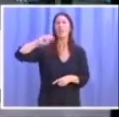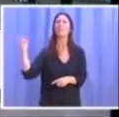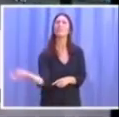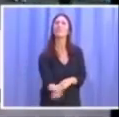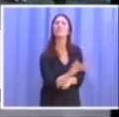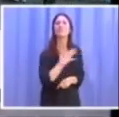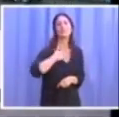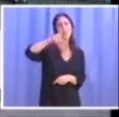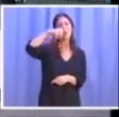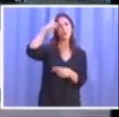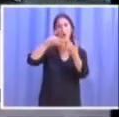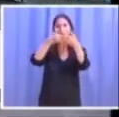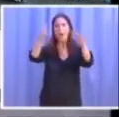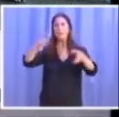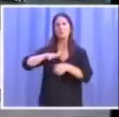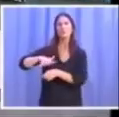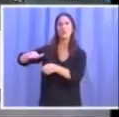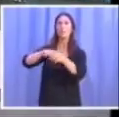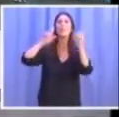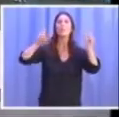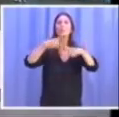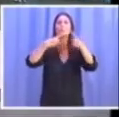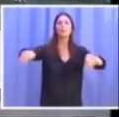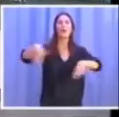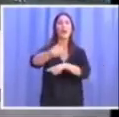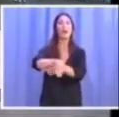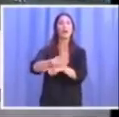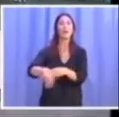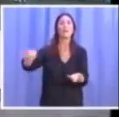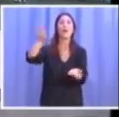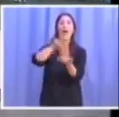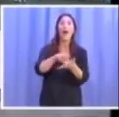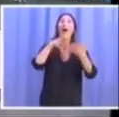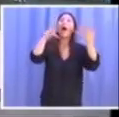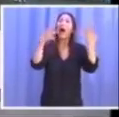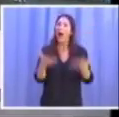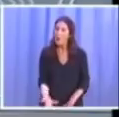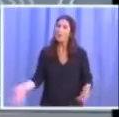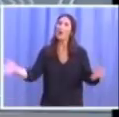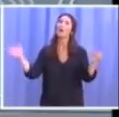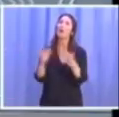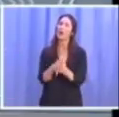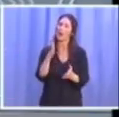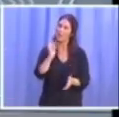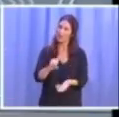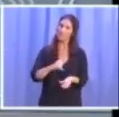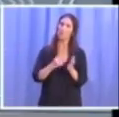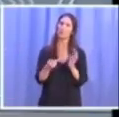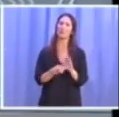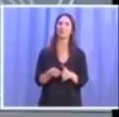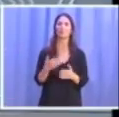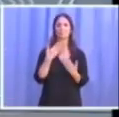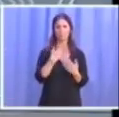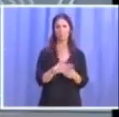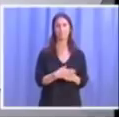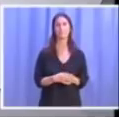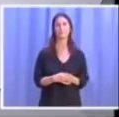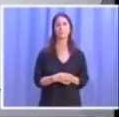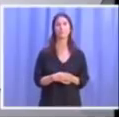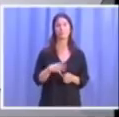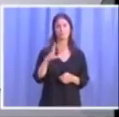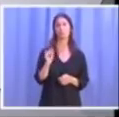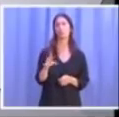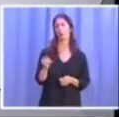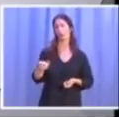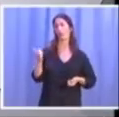en la cultura, minutos, apertura de espacios, música Cuenca en la calle. Insisto, ahora turno, Granada tiene proyecto. Gracias, señor Cuenca. Gracias. Señor Pérez. Bien, sí, el